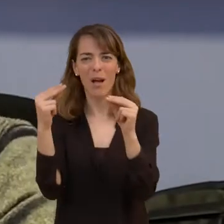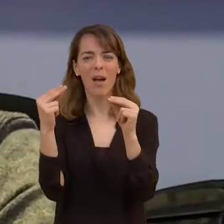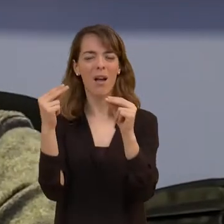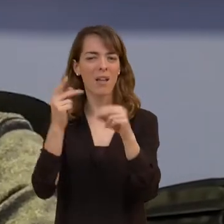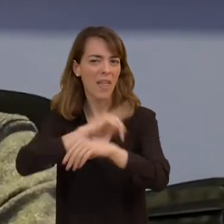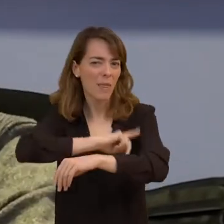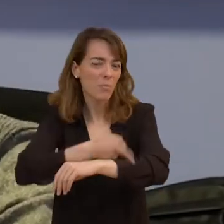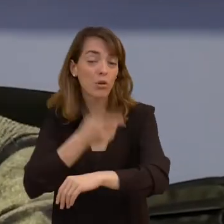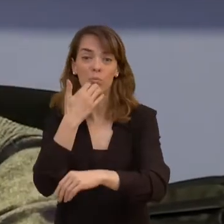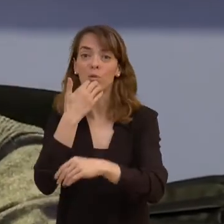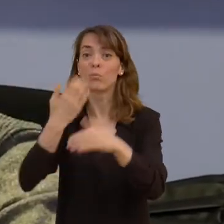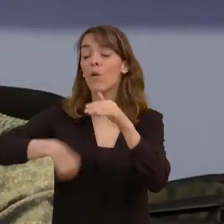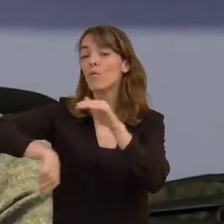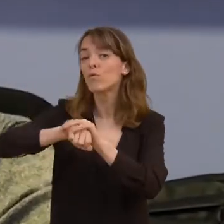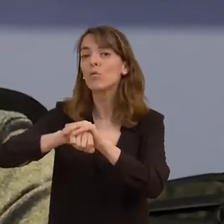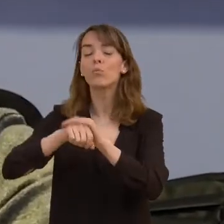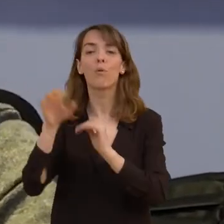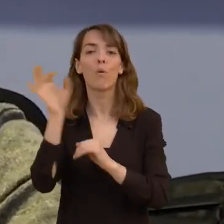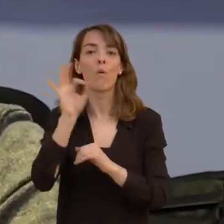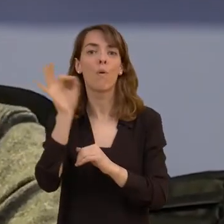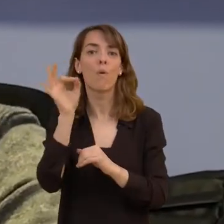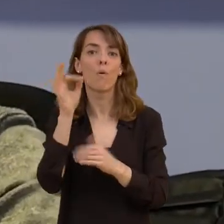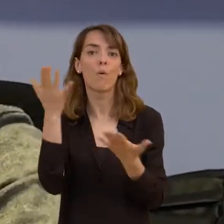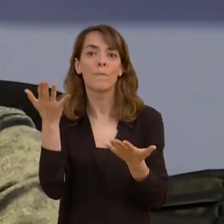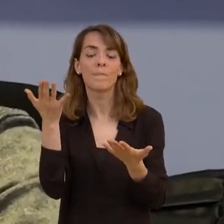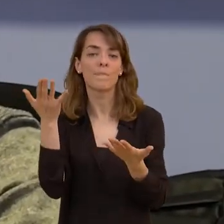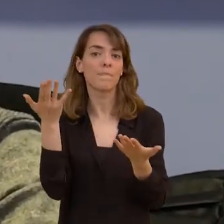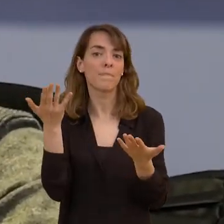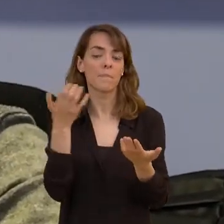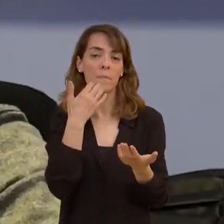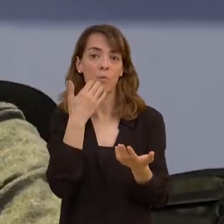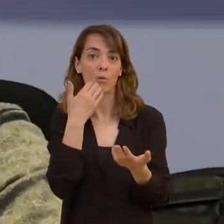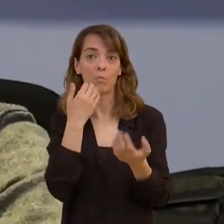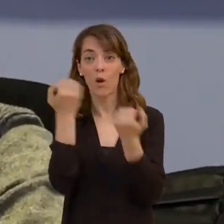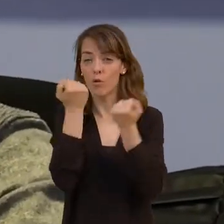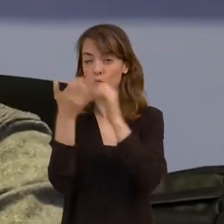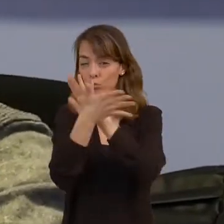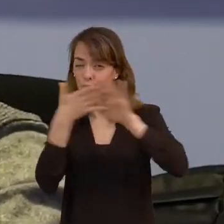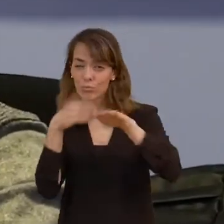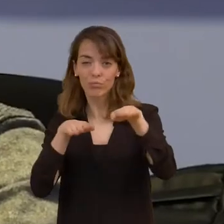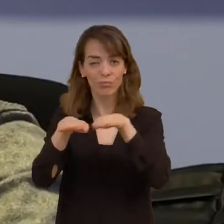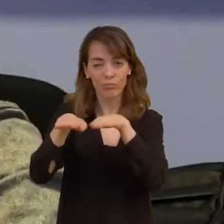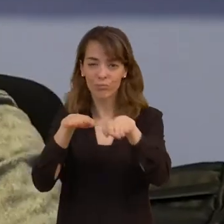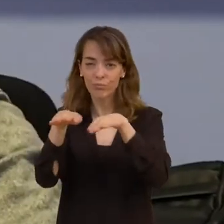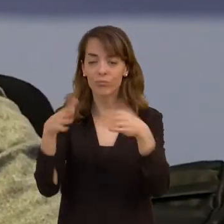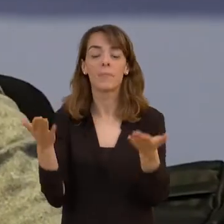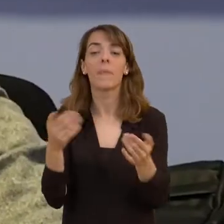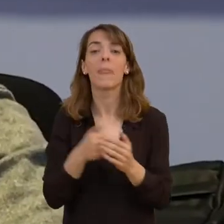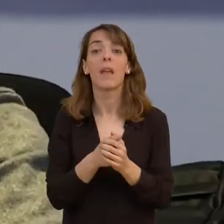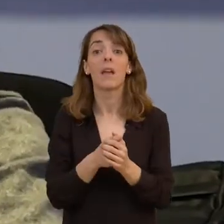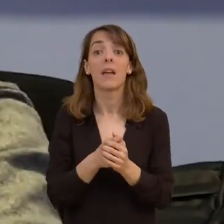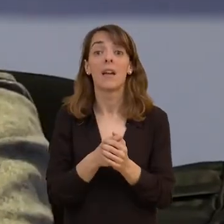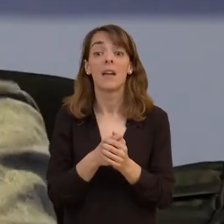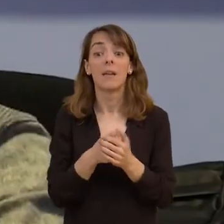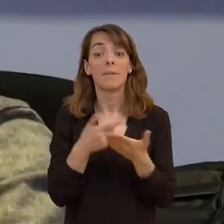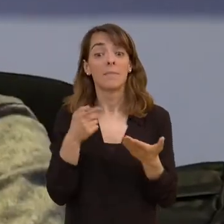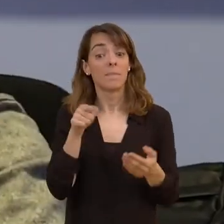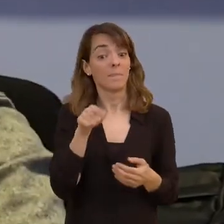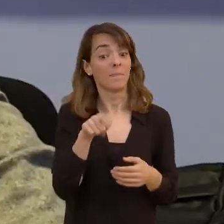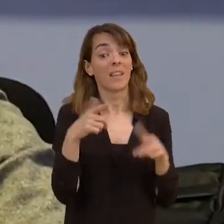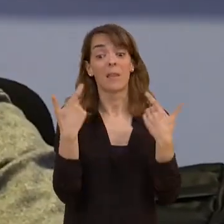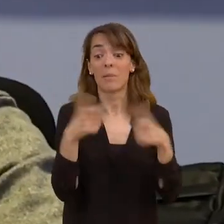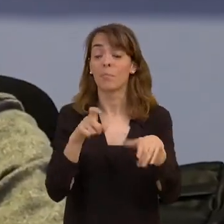eventos deportivos como puede ser fútbol o puede ser una retransmisión de automovilismo La principal